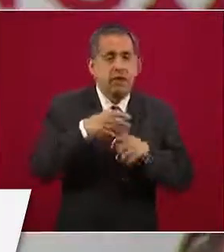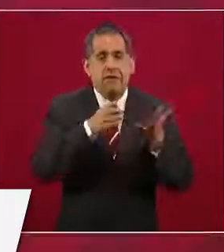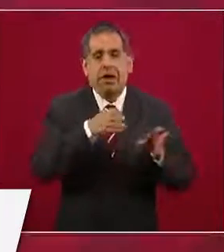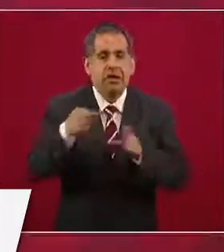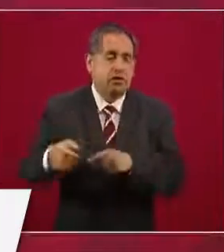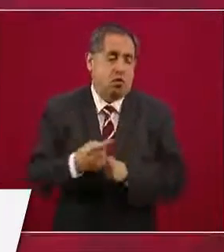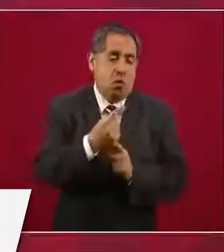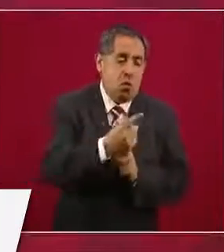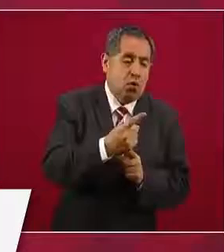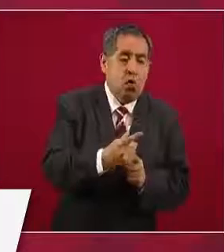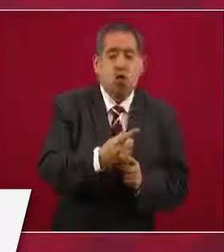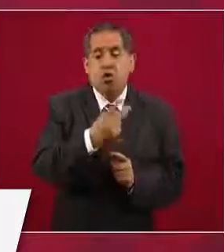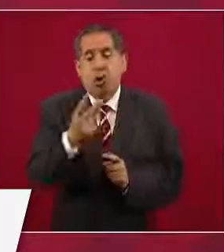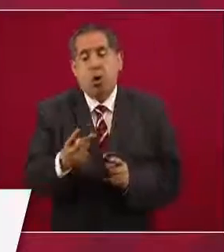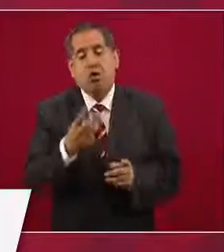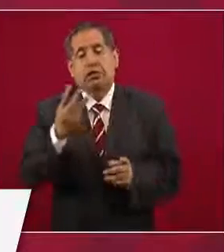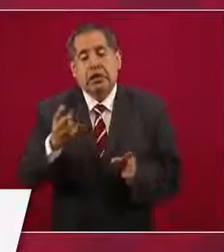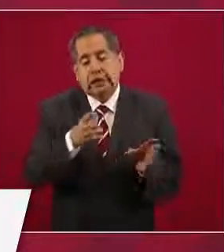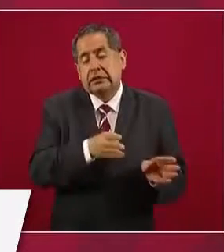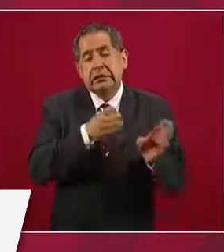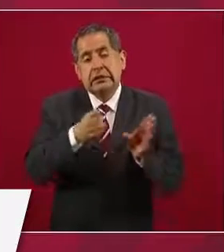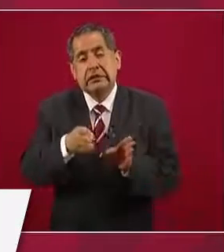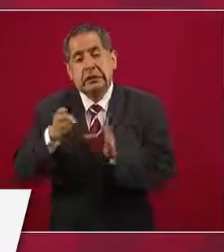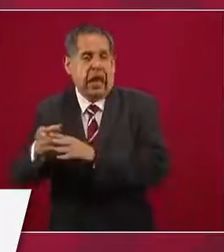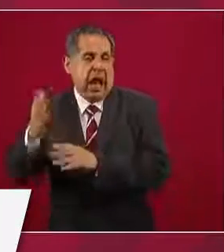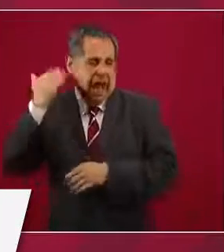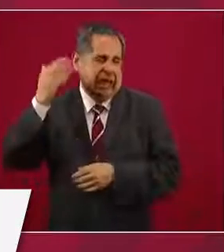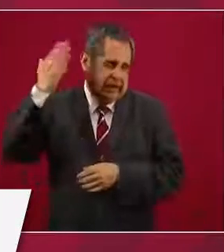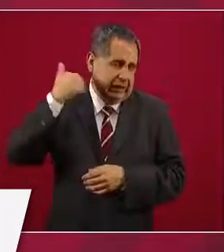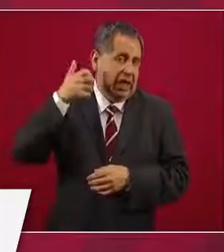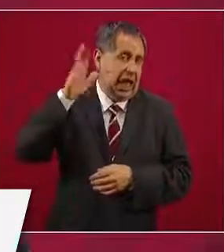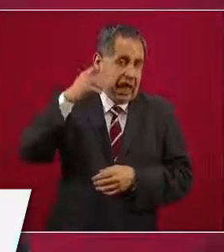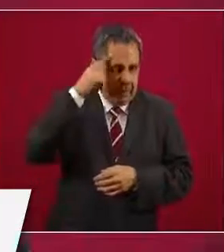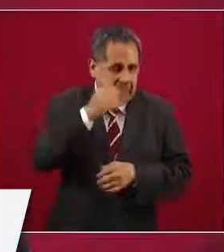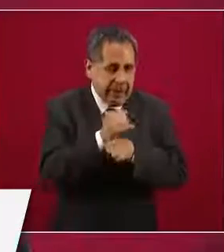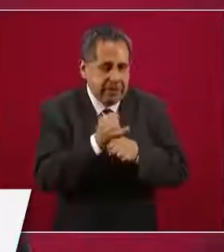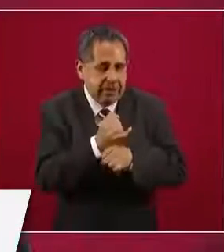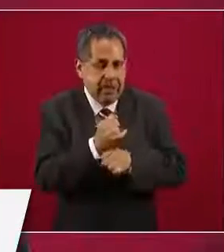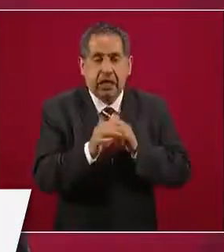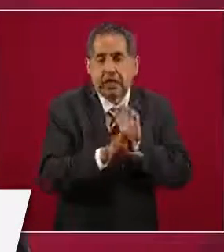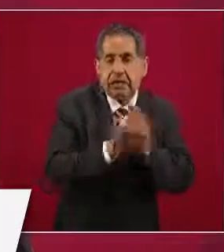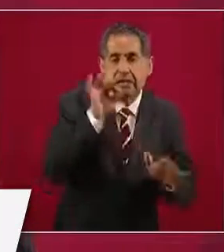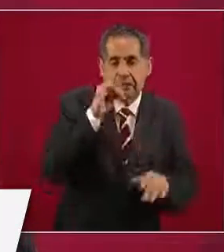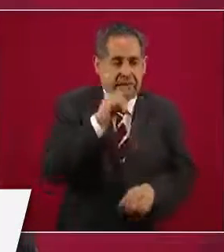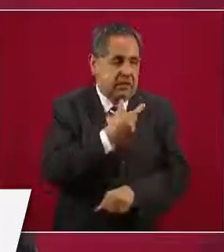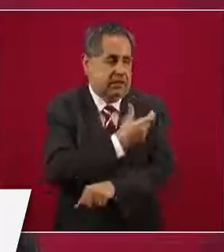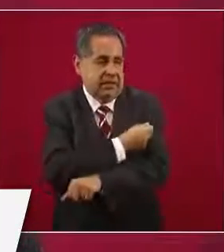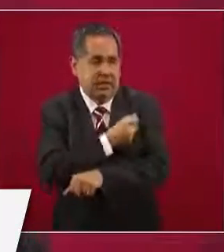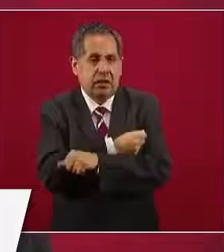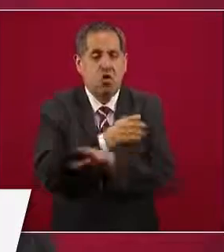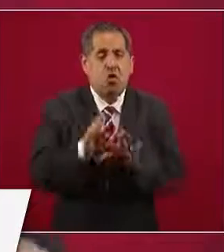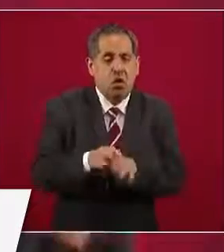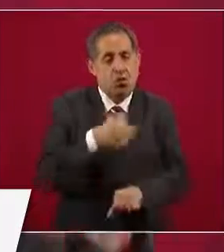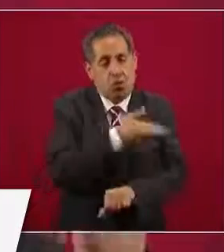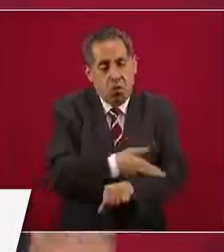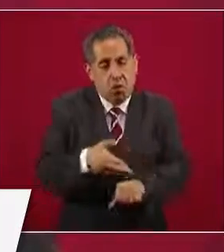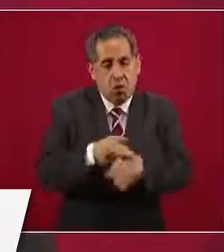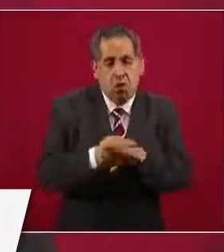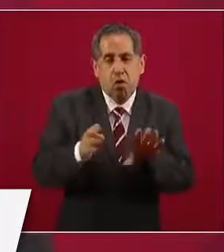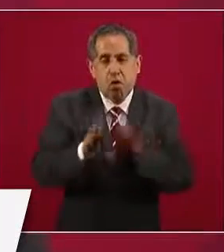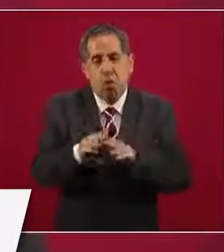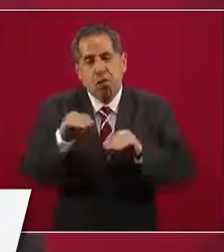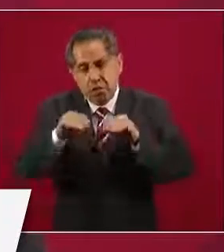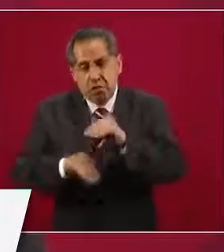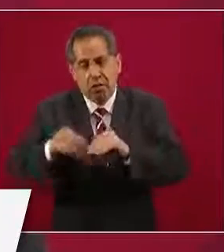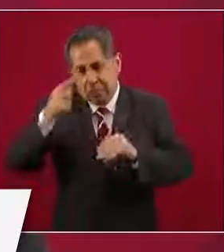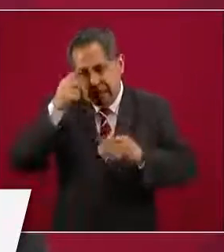y se pasaba a los otros procesos de planeación de desarrollo de logística de programación